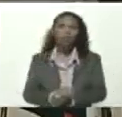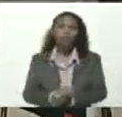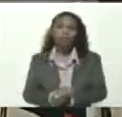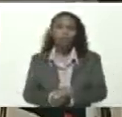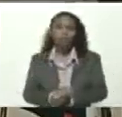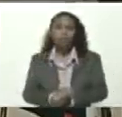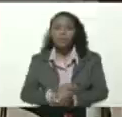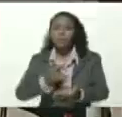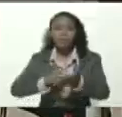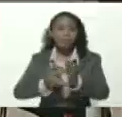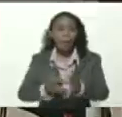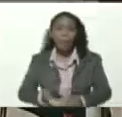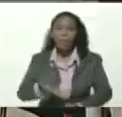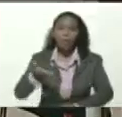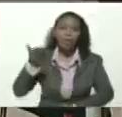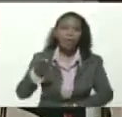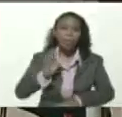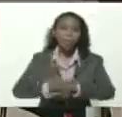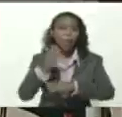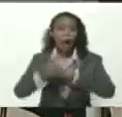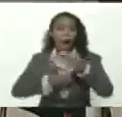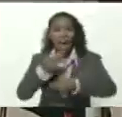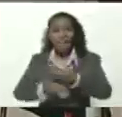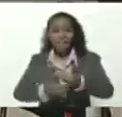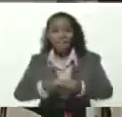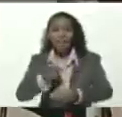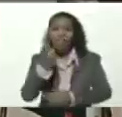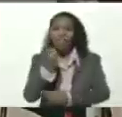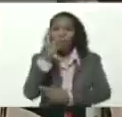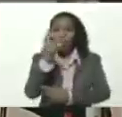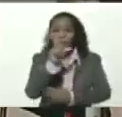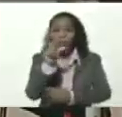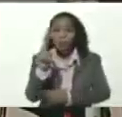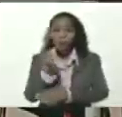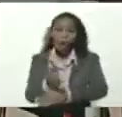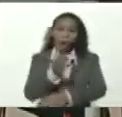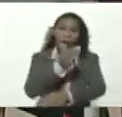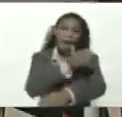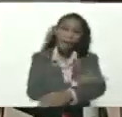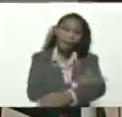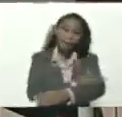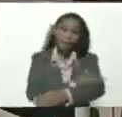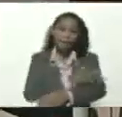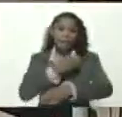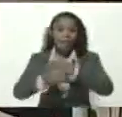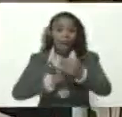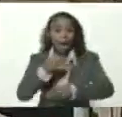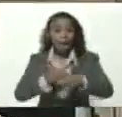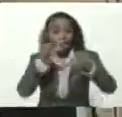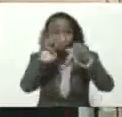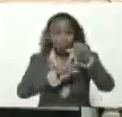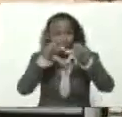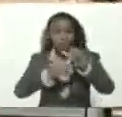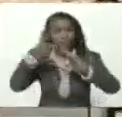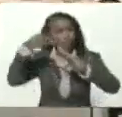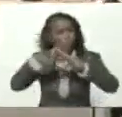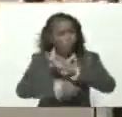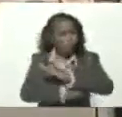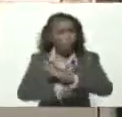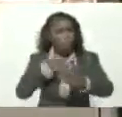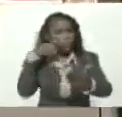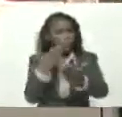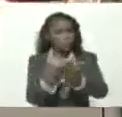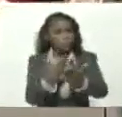emblemáticas, porque se realiza justamente cuando falta una semana antes y se hace un escrutinio y se pone a prueba